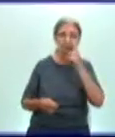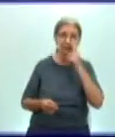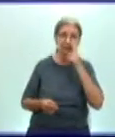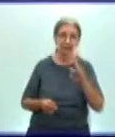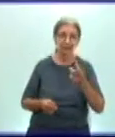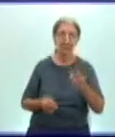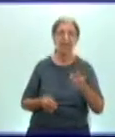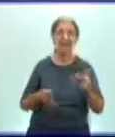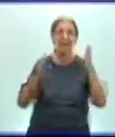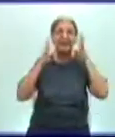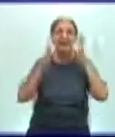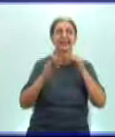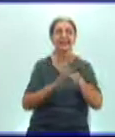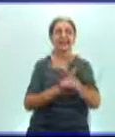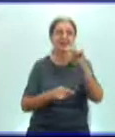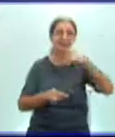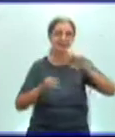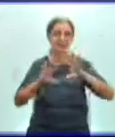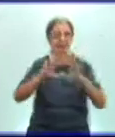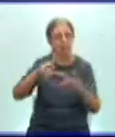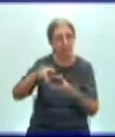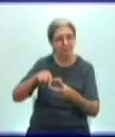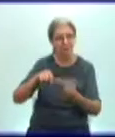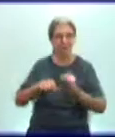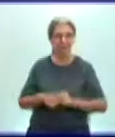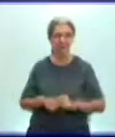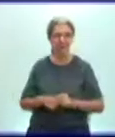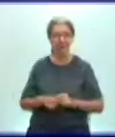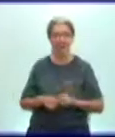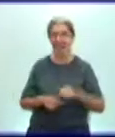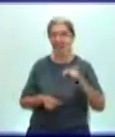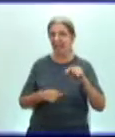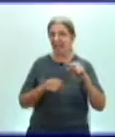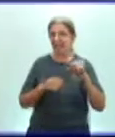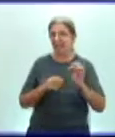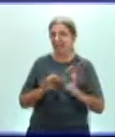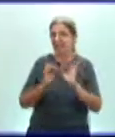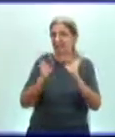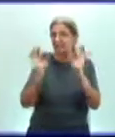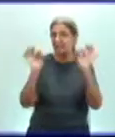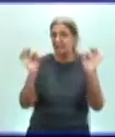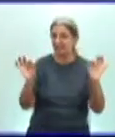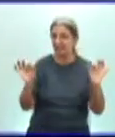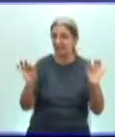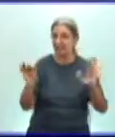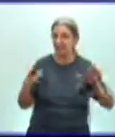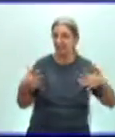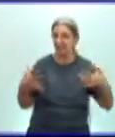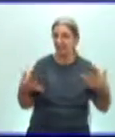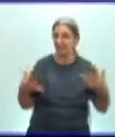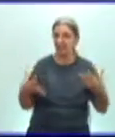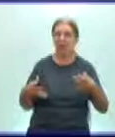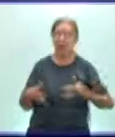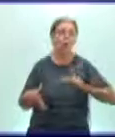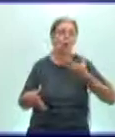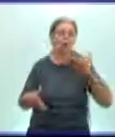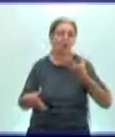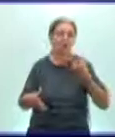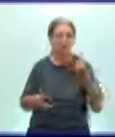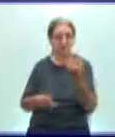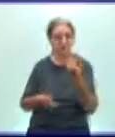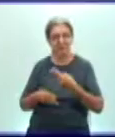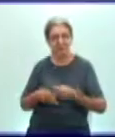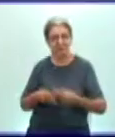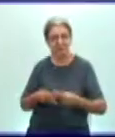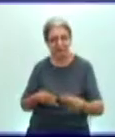de este mundo. Pero recuerde que la esencia de la epicidad es contar una historia. Bueno, pues